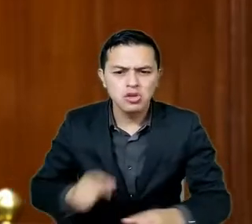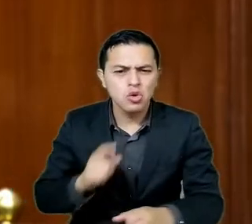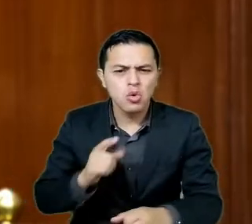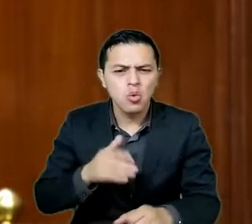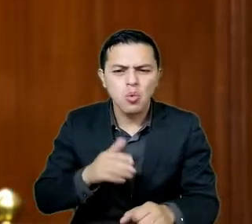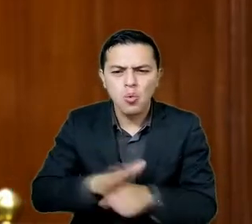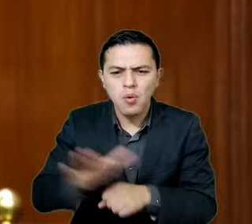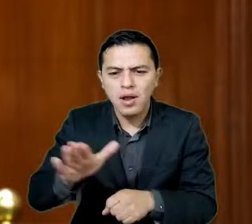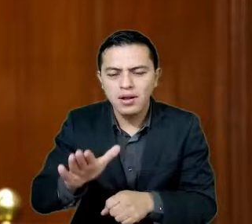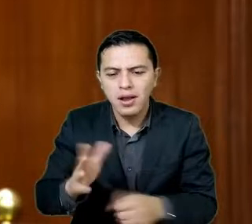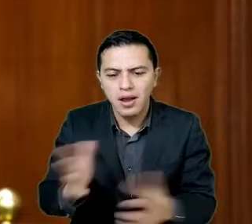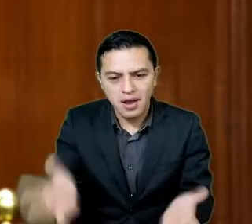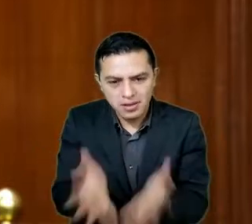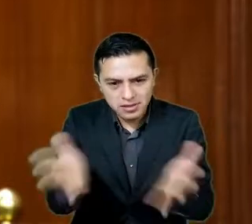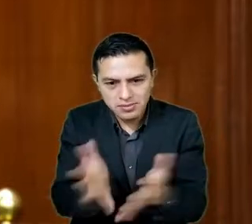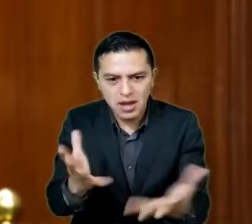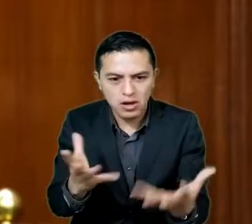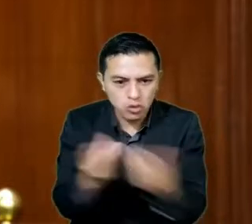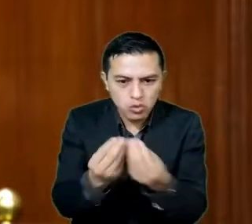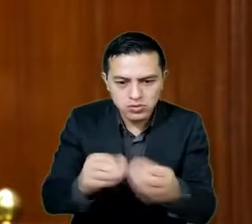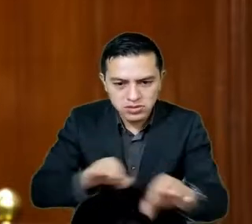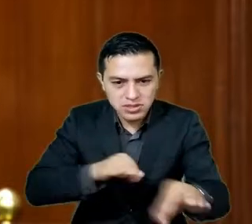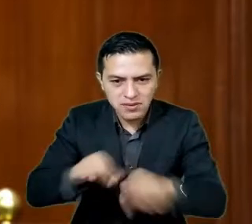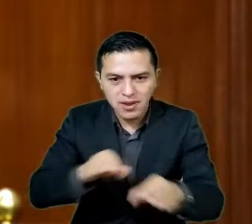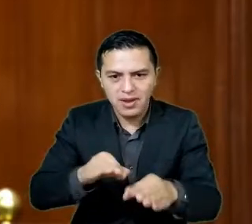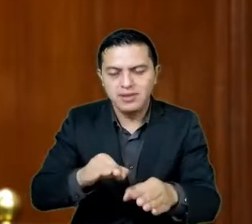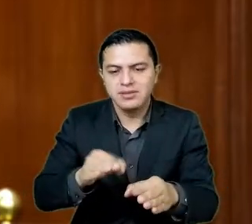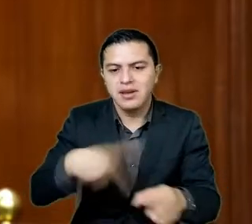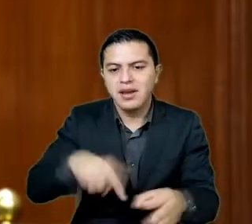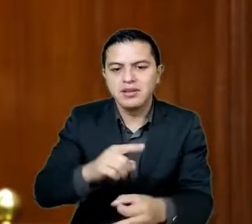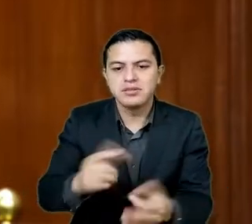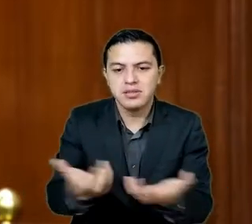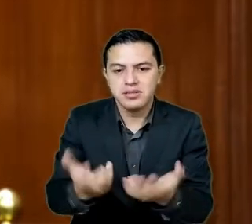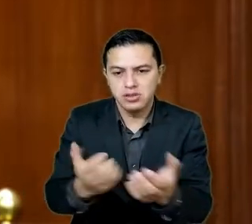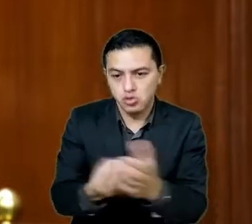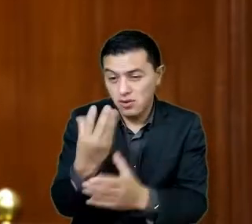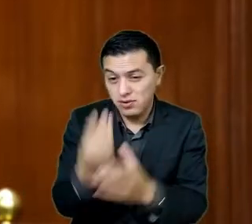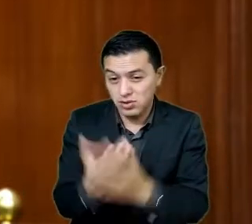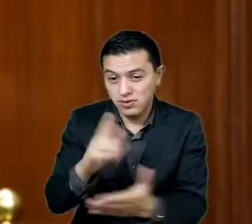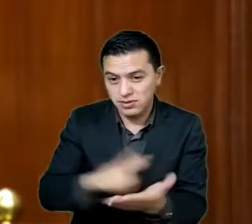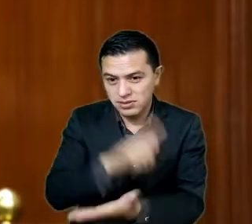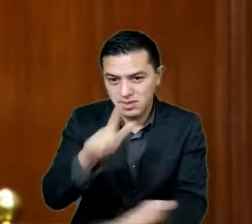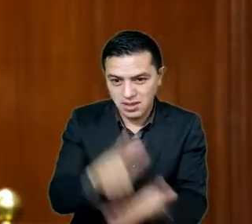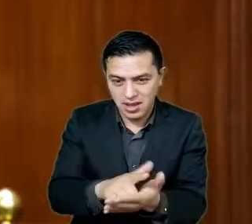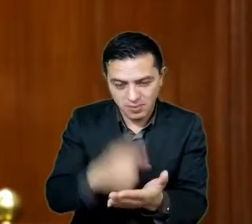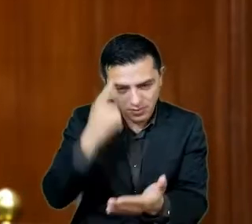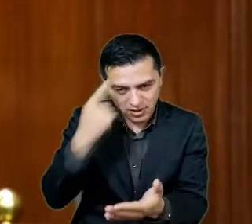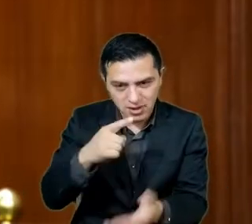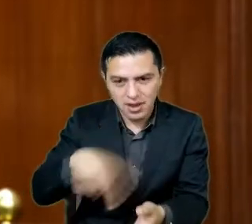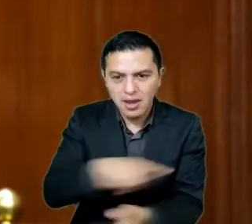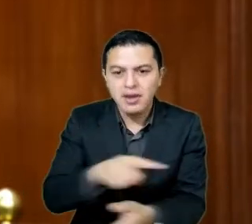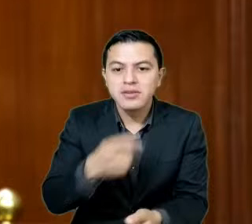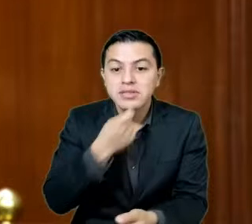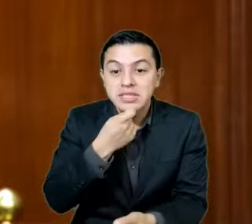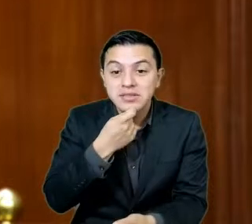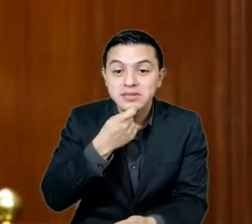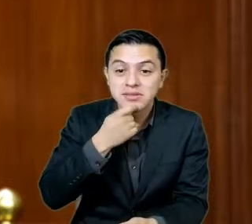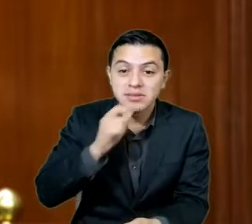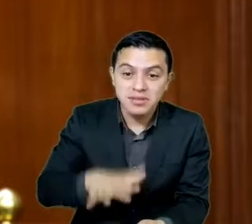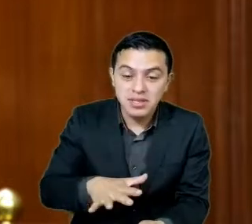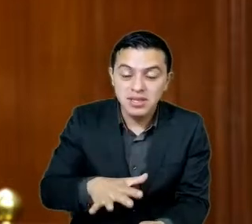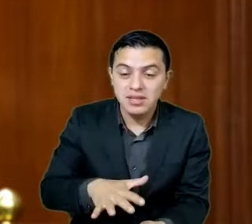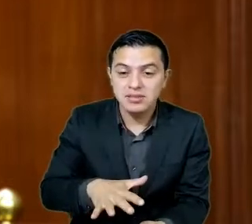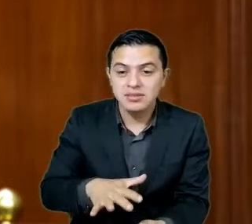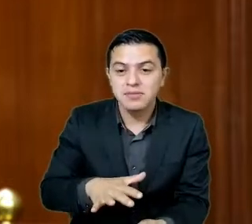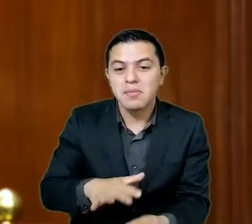gestionar y coadyuvar al desarrollo de políticas, programas y estrategias en favor de la salvaguarda del interés superior de la niñez,